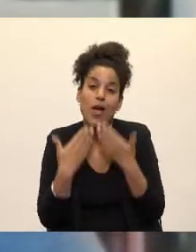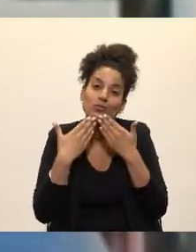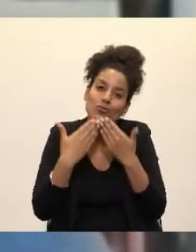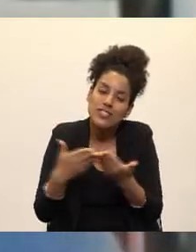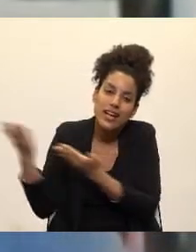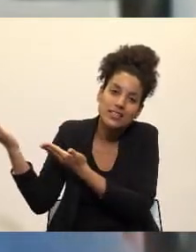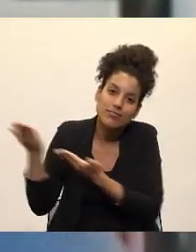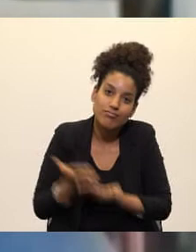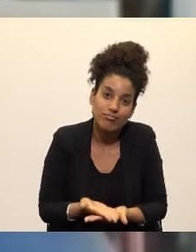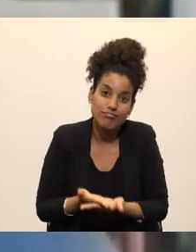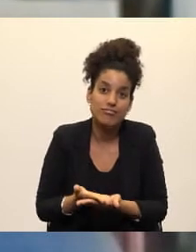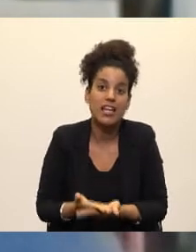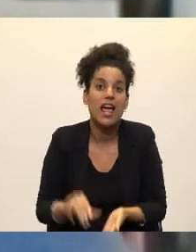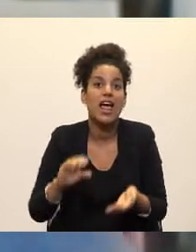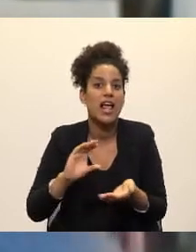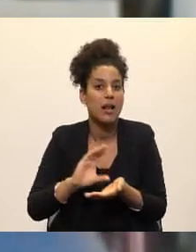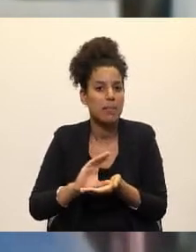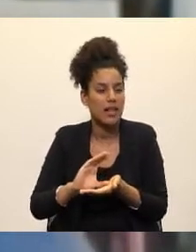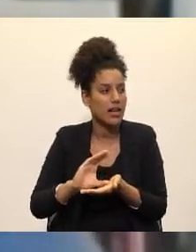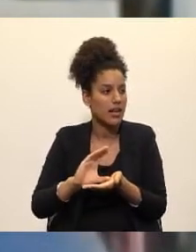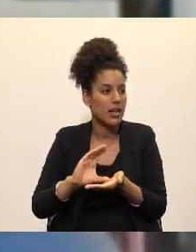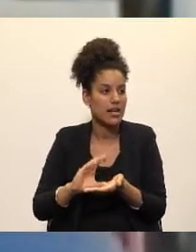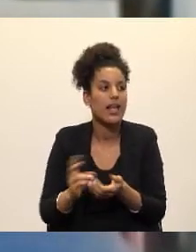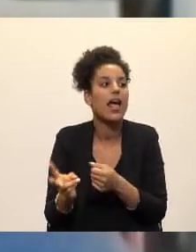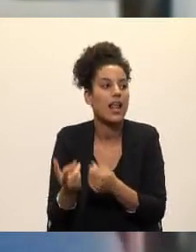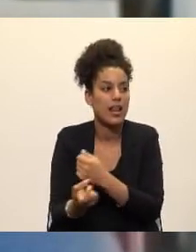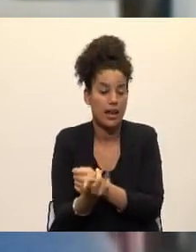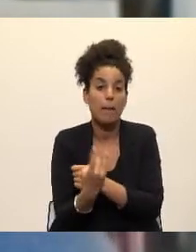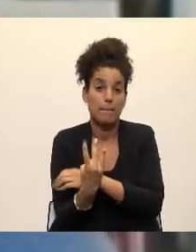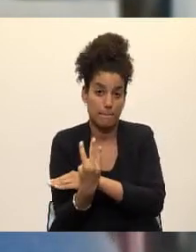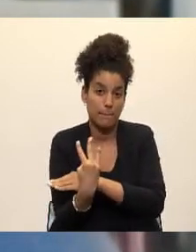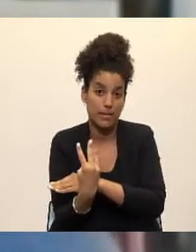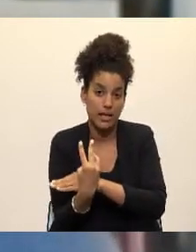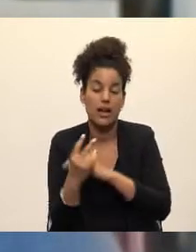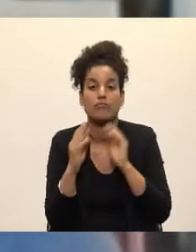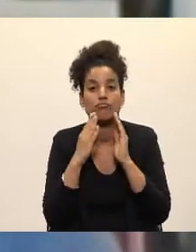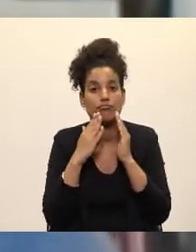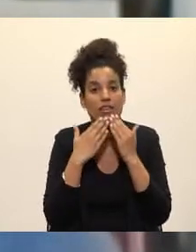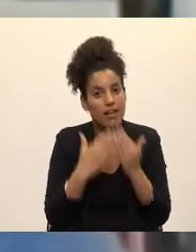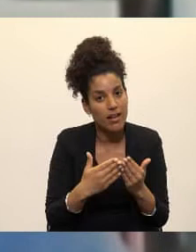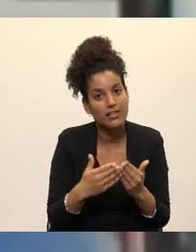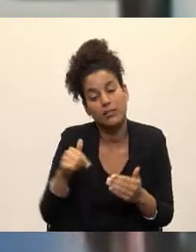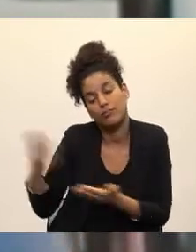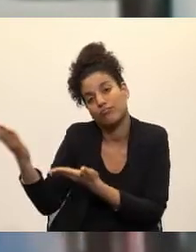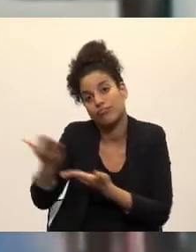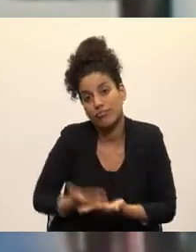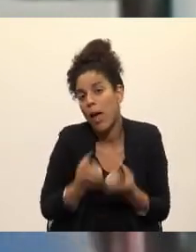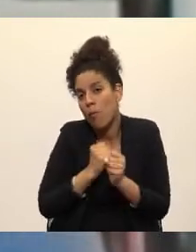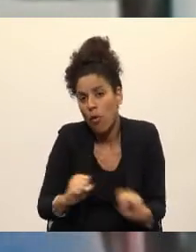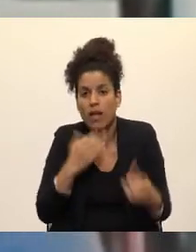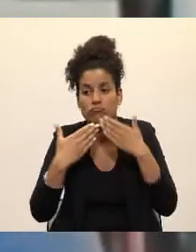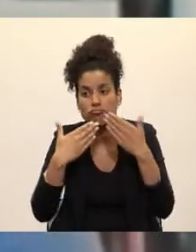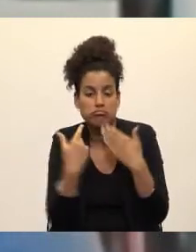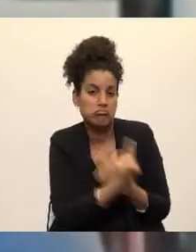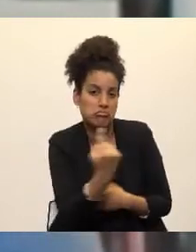Plan Ceibal, a GESIC, a la NEP por esta invitación como para poder conversar con cada uno